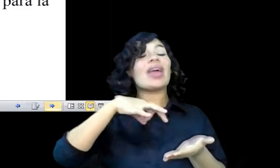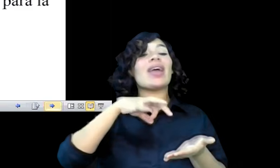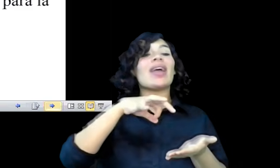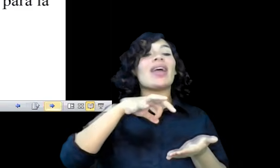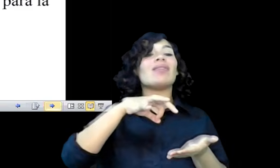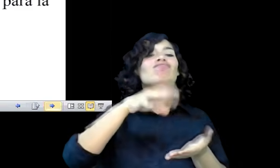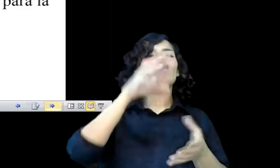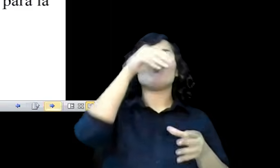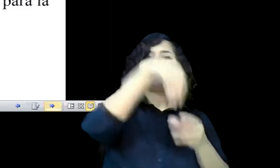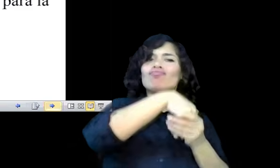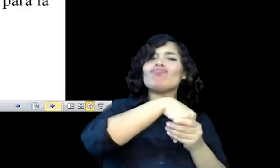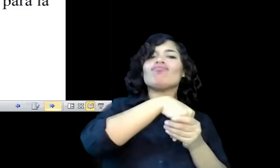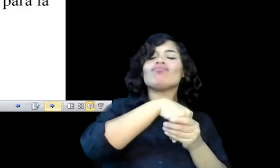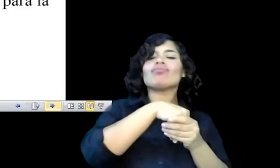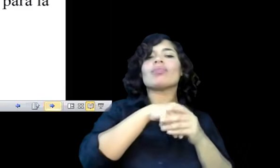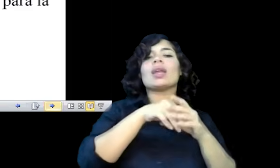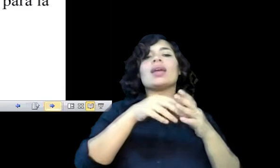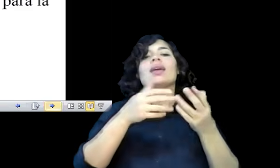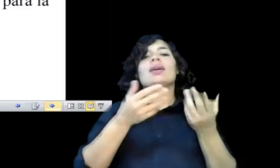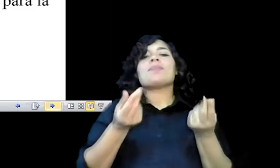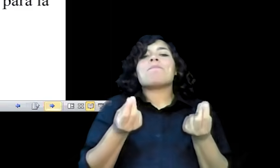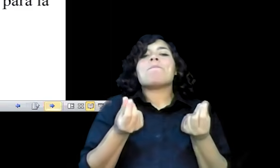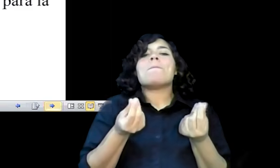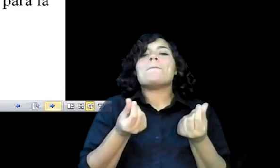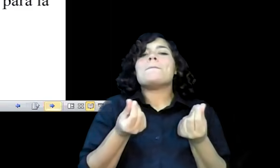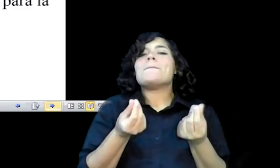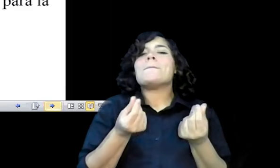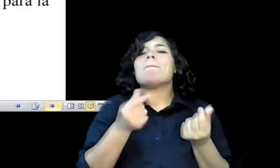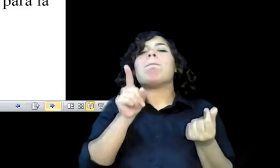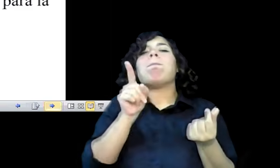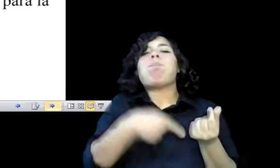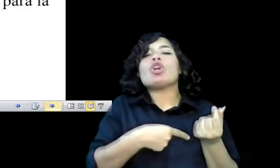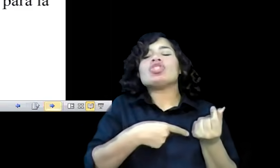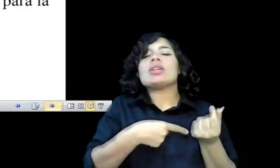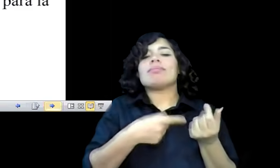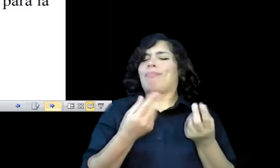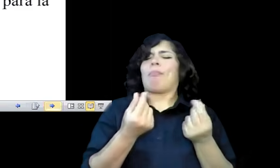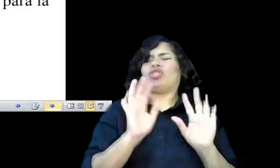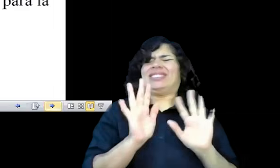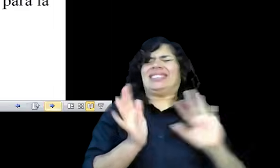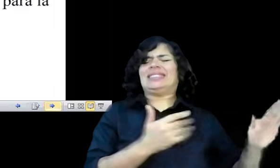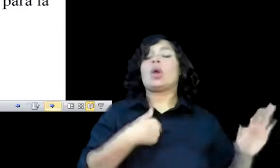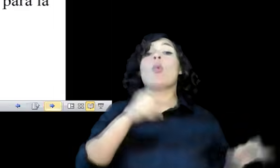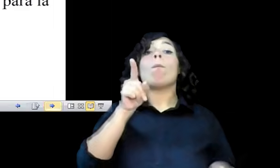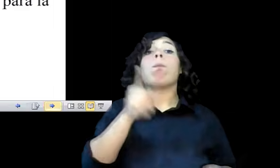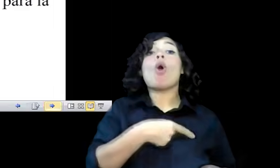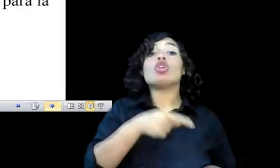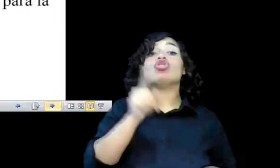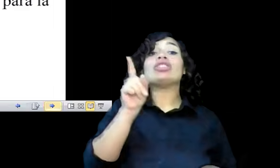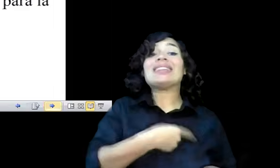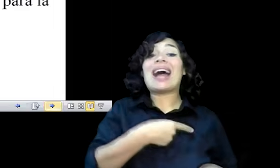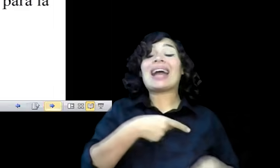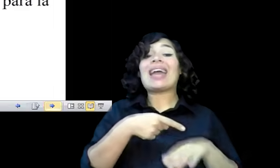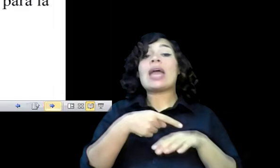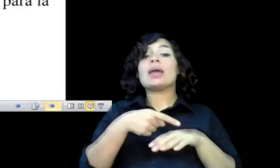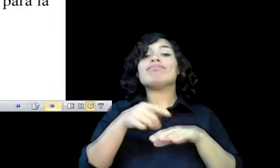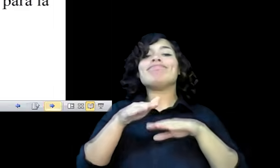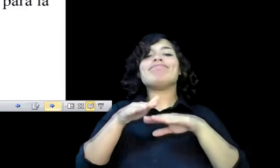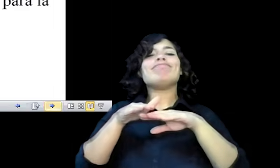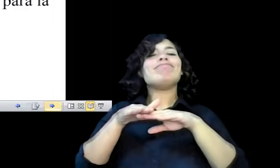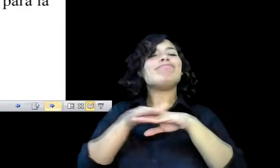conformada en un importe, si en un porcentaje, perdón, no en un importe, en un porcentaje no menor